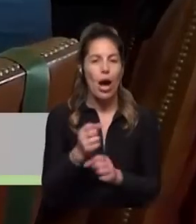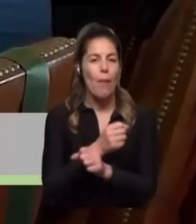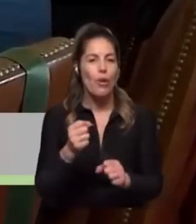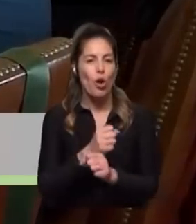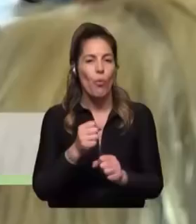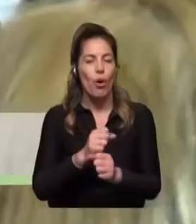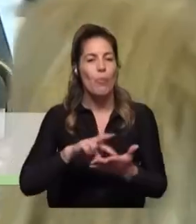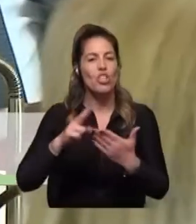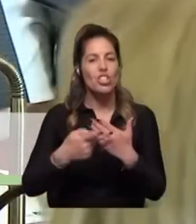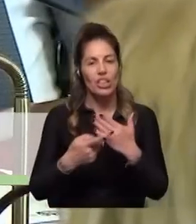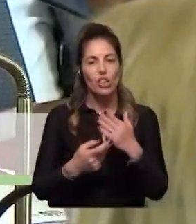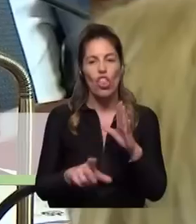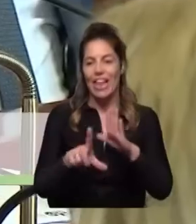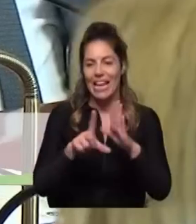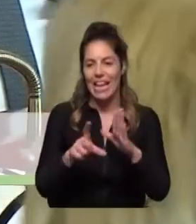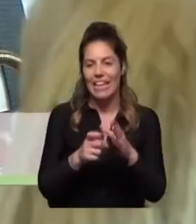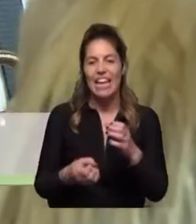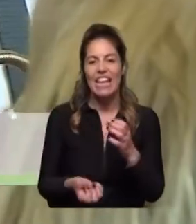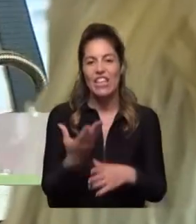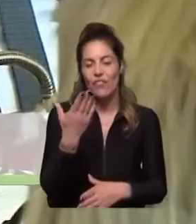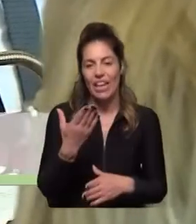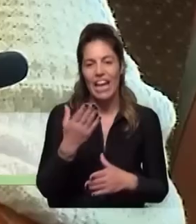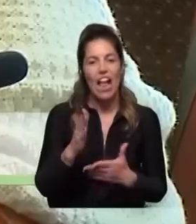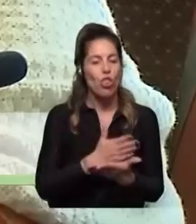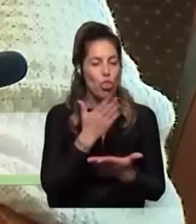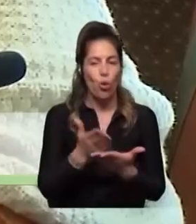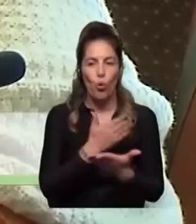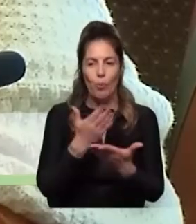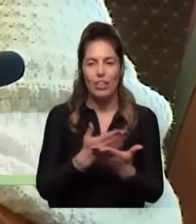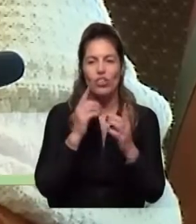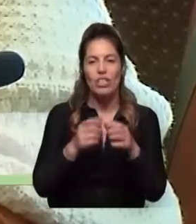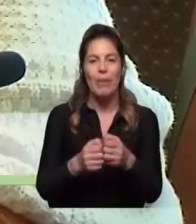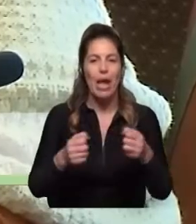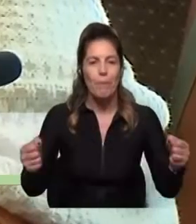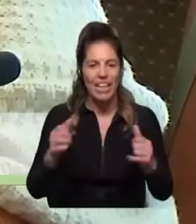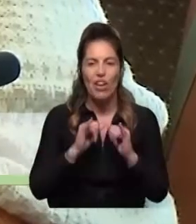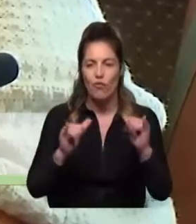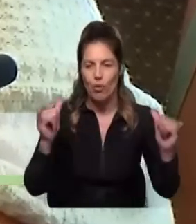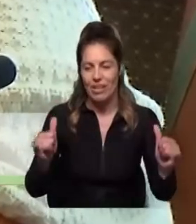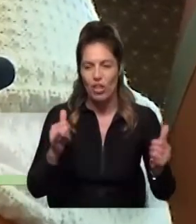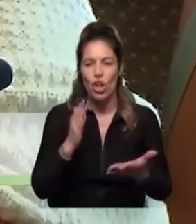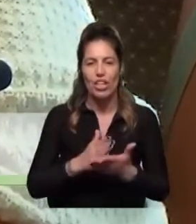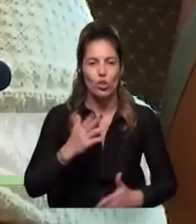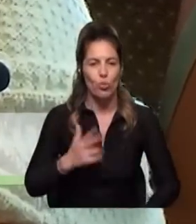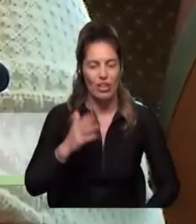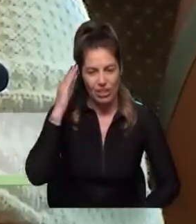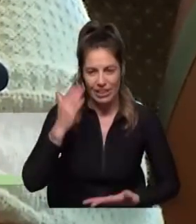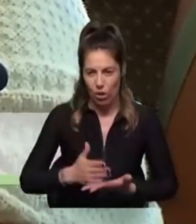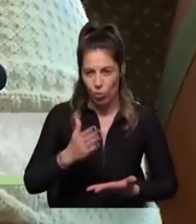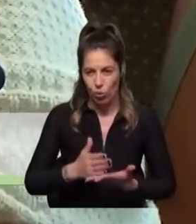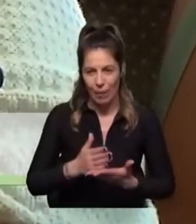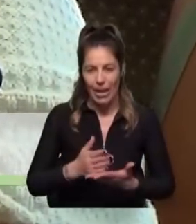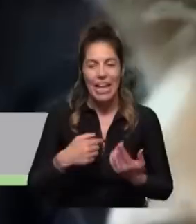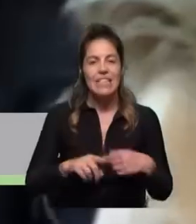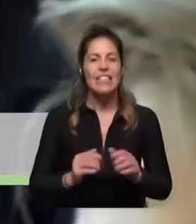a documentos del pasado reciente y también vinculados a violaciones de los Derechos Humanos en dictadura los ministros Javier García y Pablo da silveira defendieron